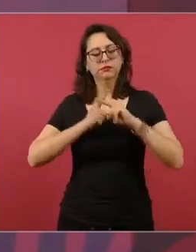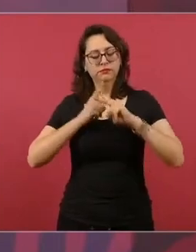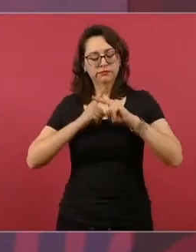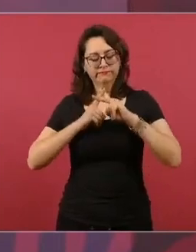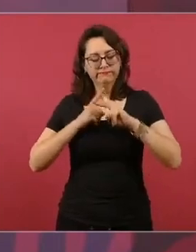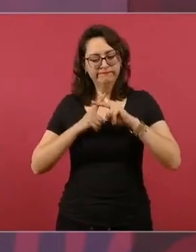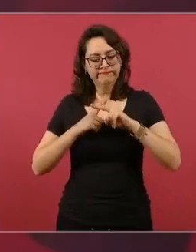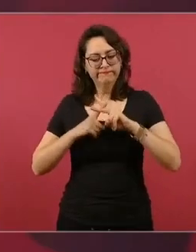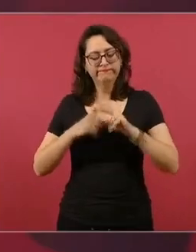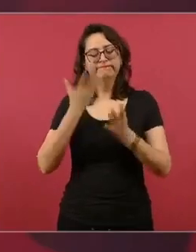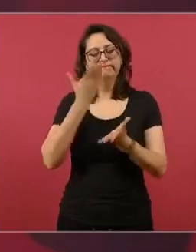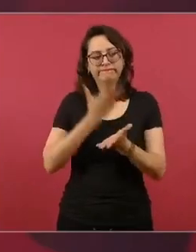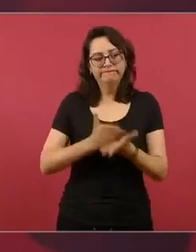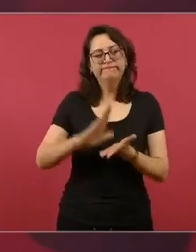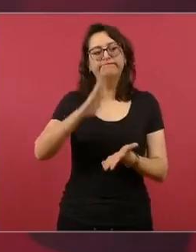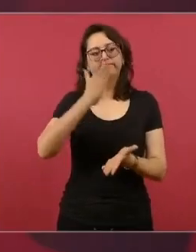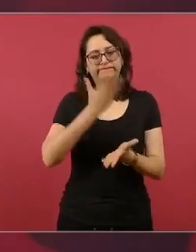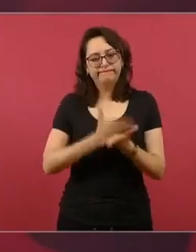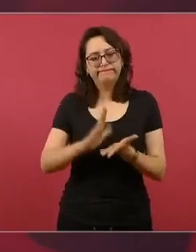dar plazos,